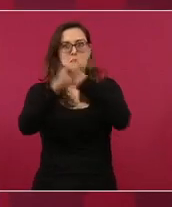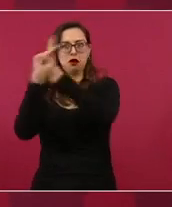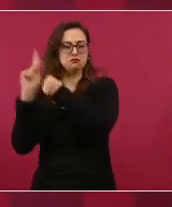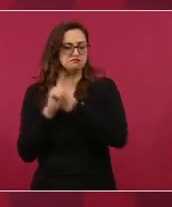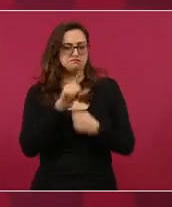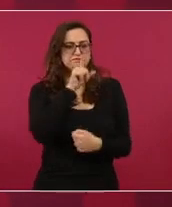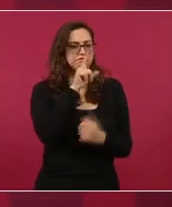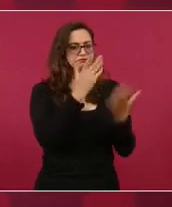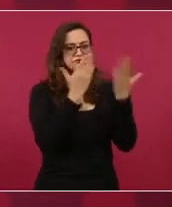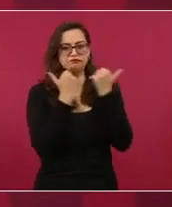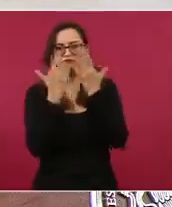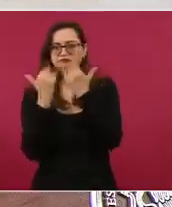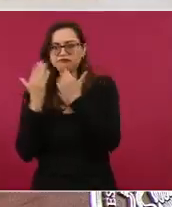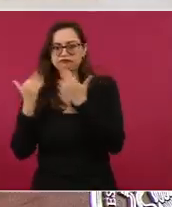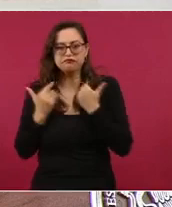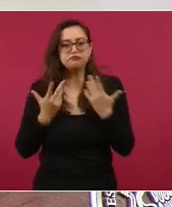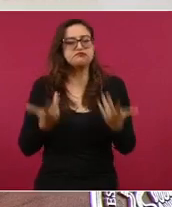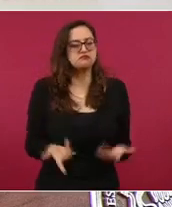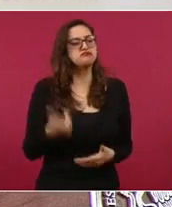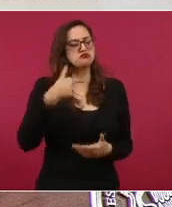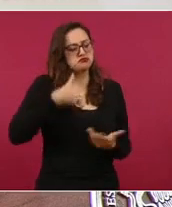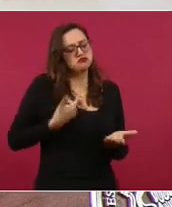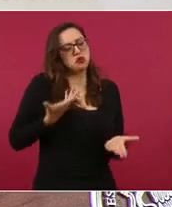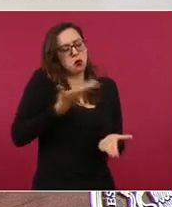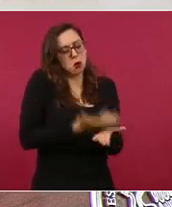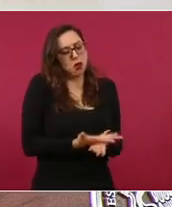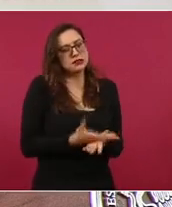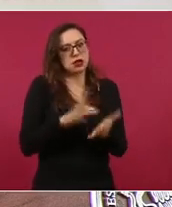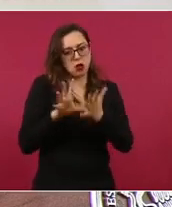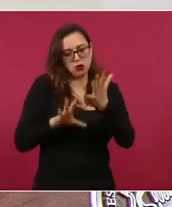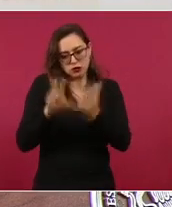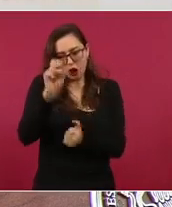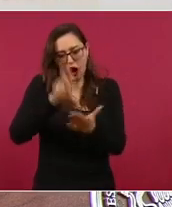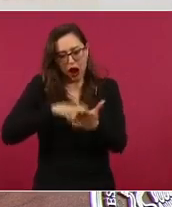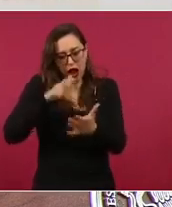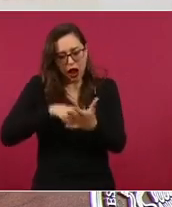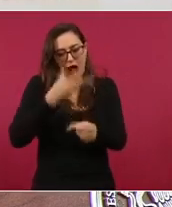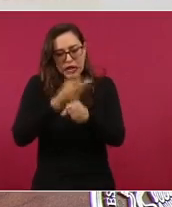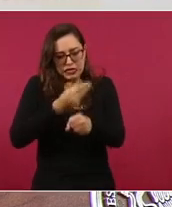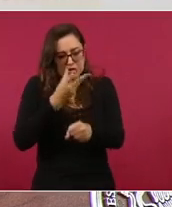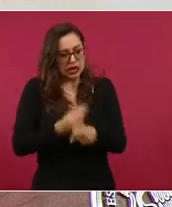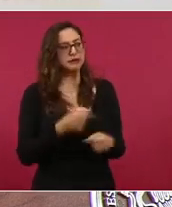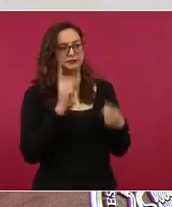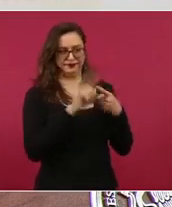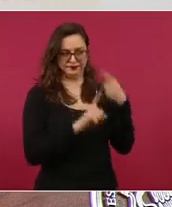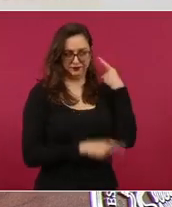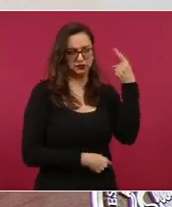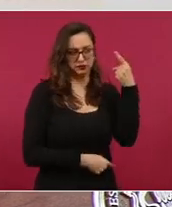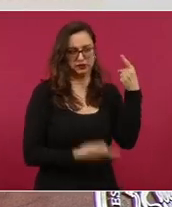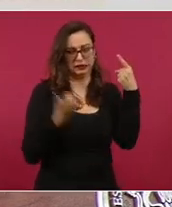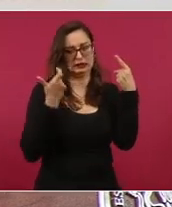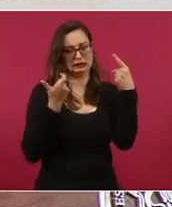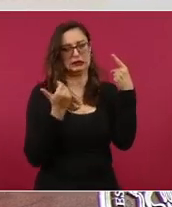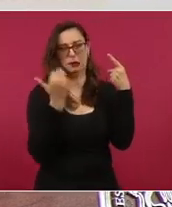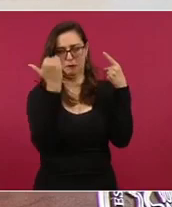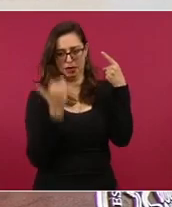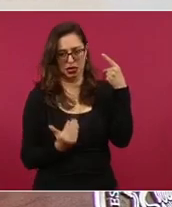Pues se trataba de eso, se trataba de que se